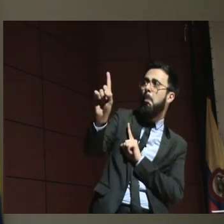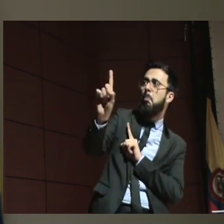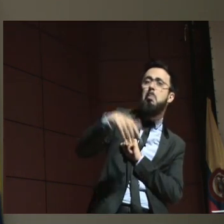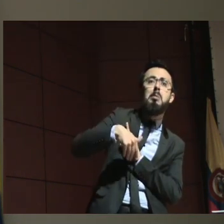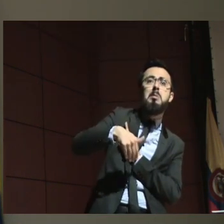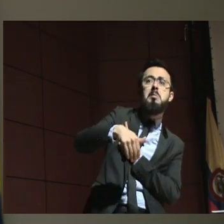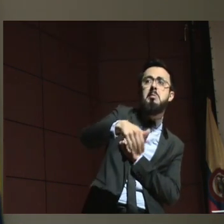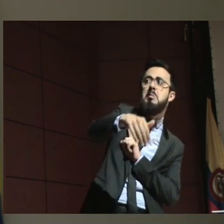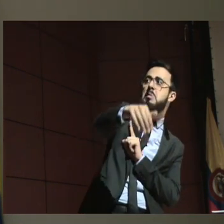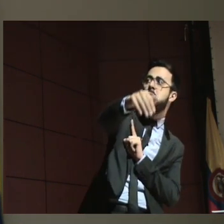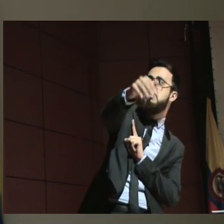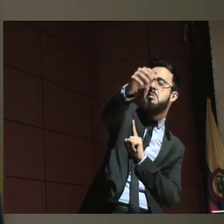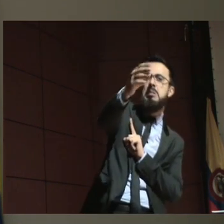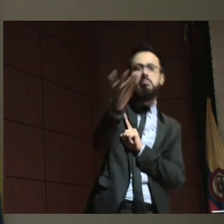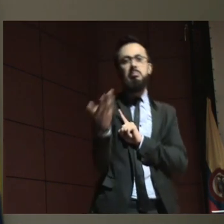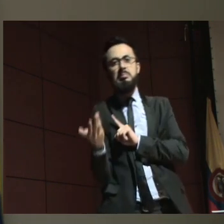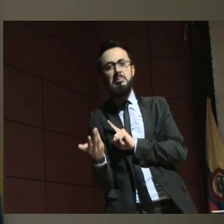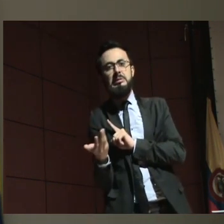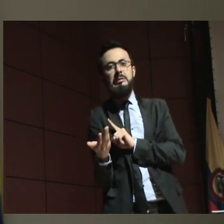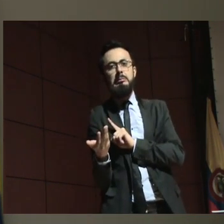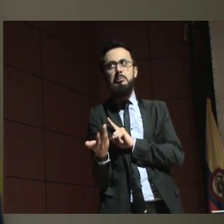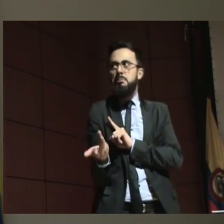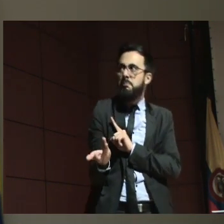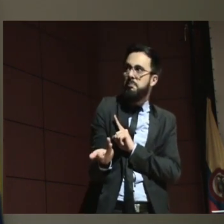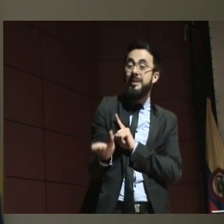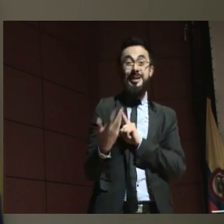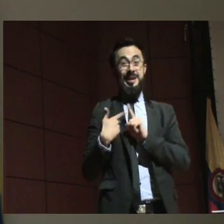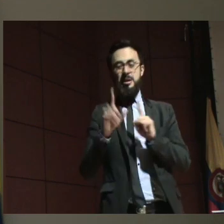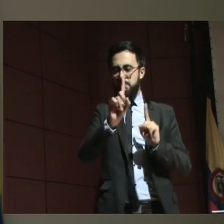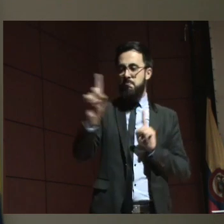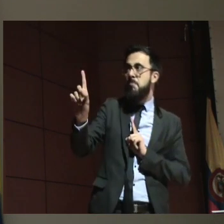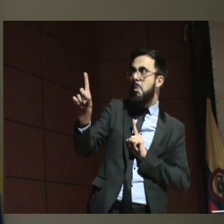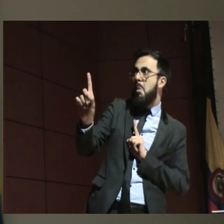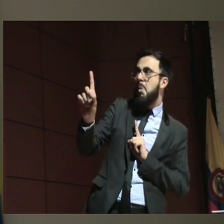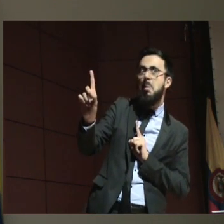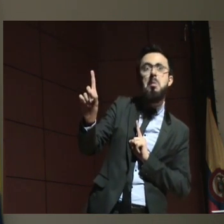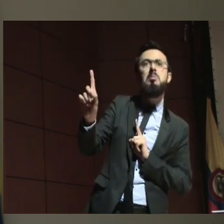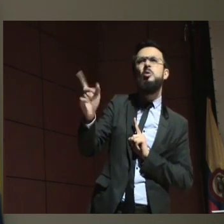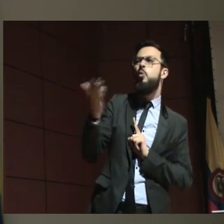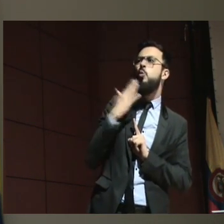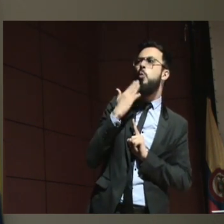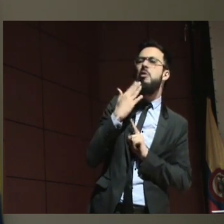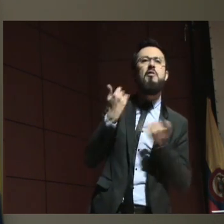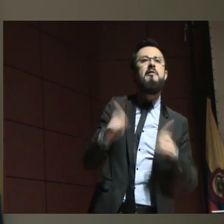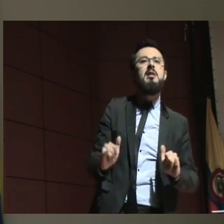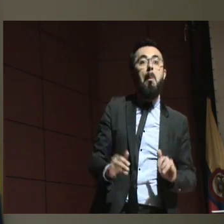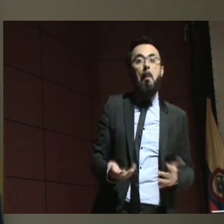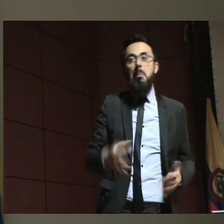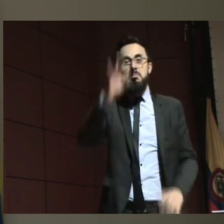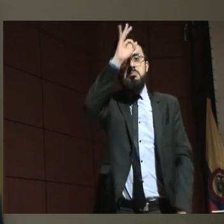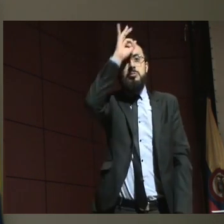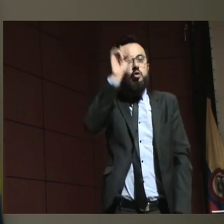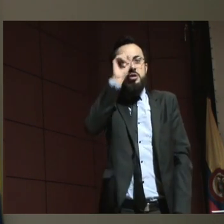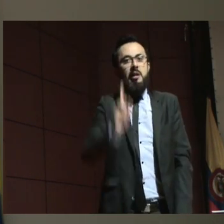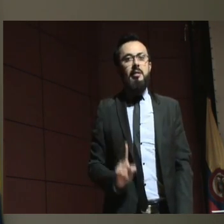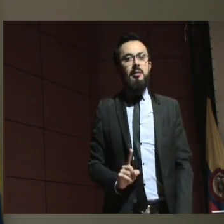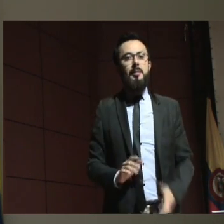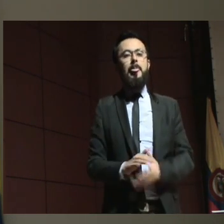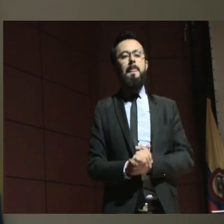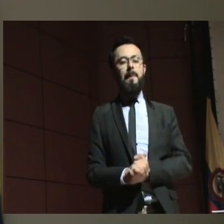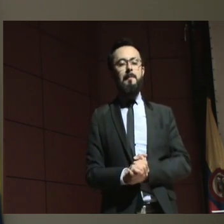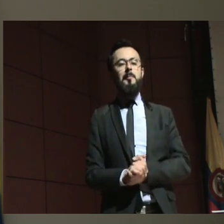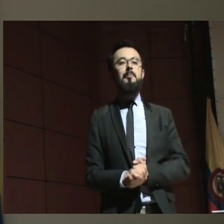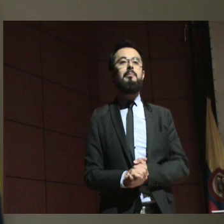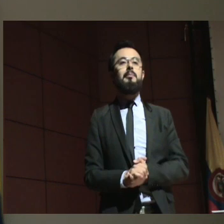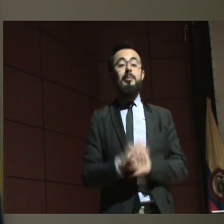médicos. Y cuando se habla de la rehabilitación del interdicto, eso quiere decir que en las personas que tienen discapacidad, que